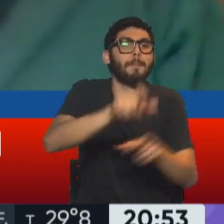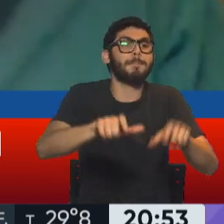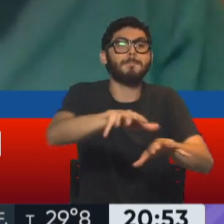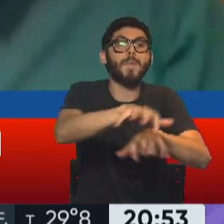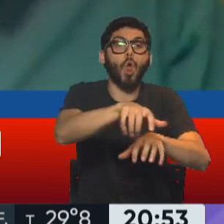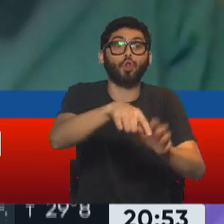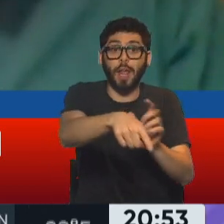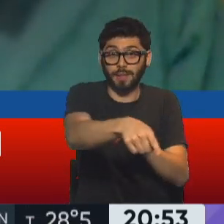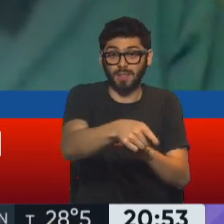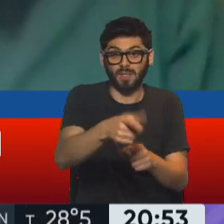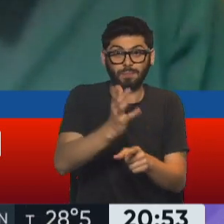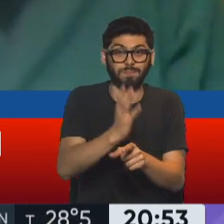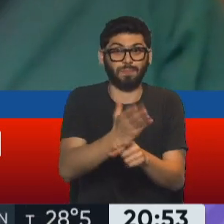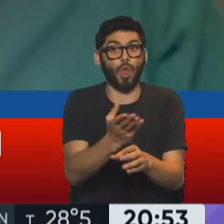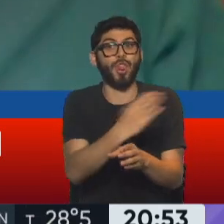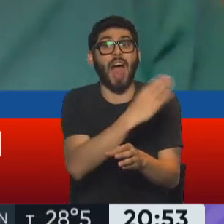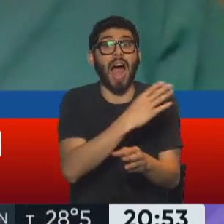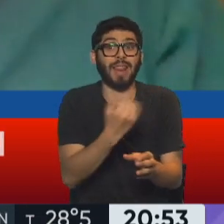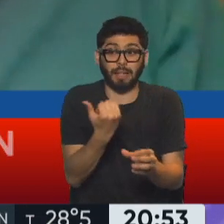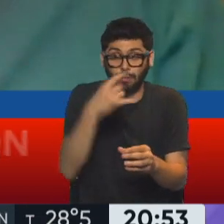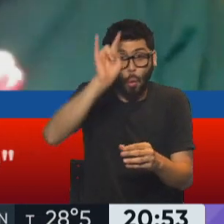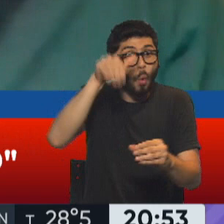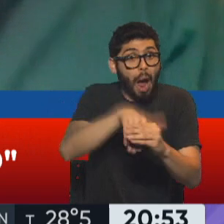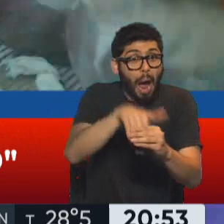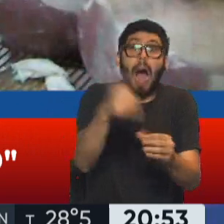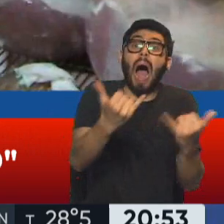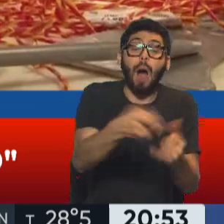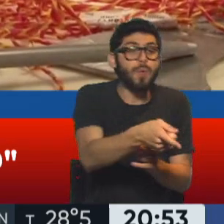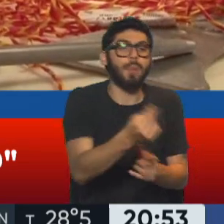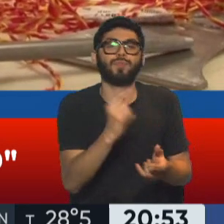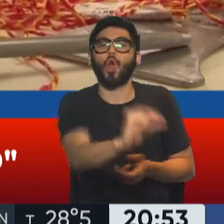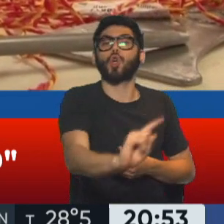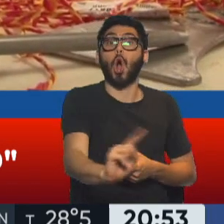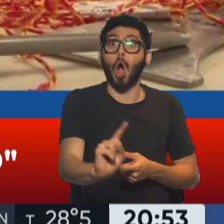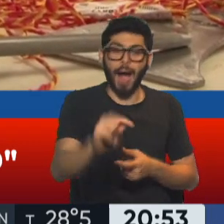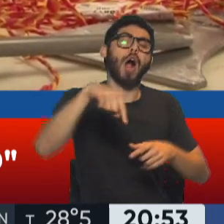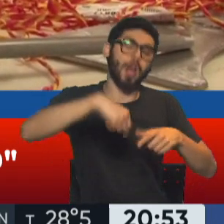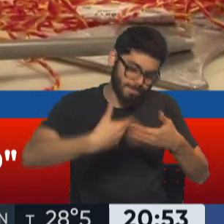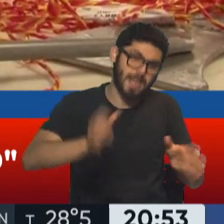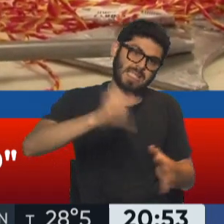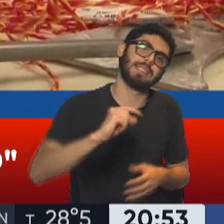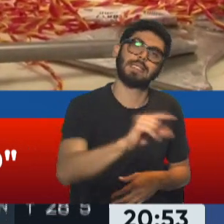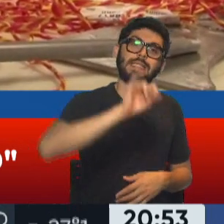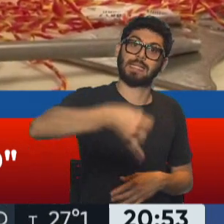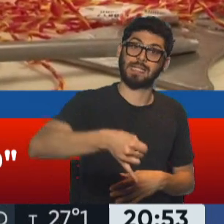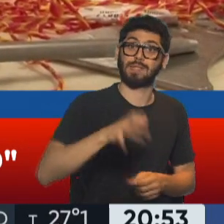que tenían existencia previa de mercadería. Eso es una decisión directamente